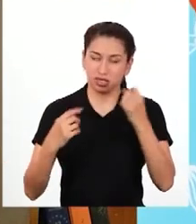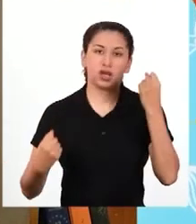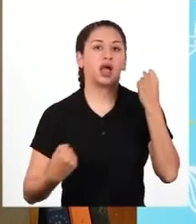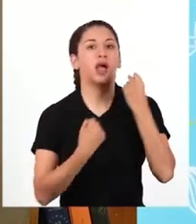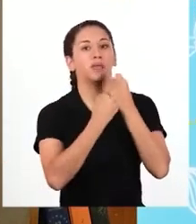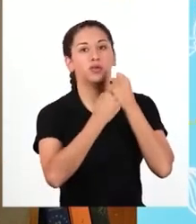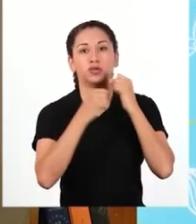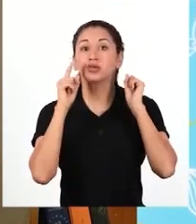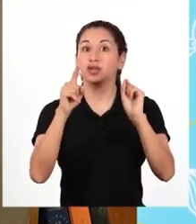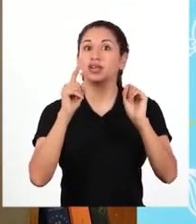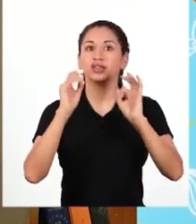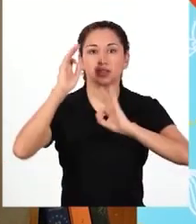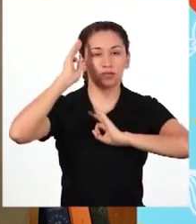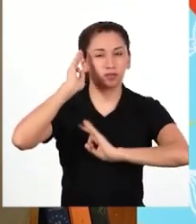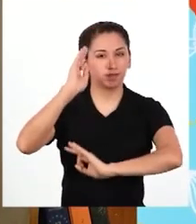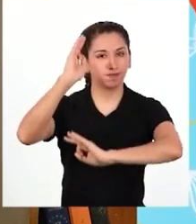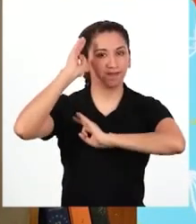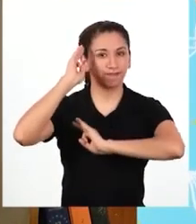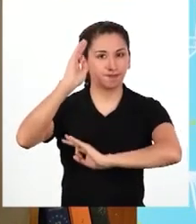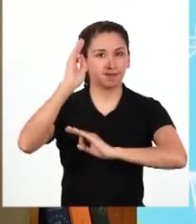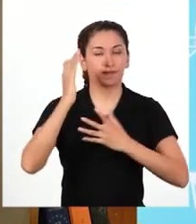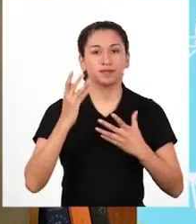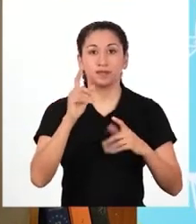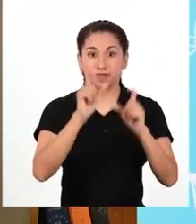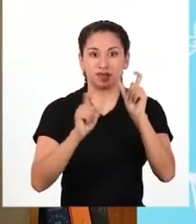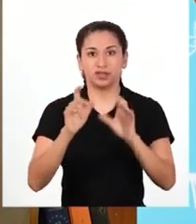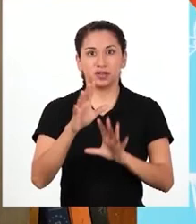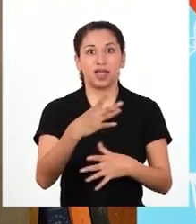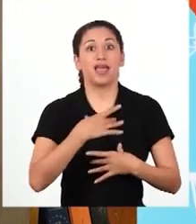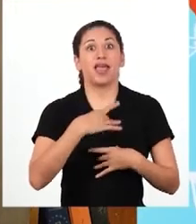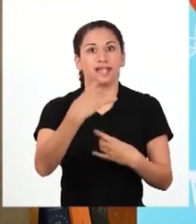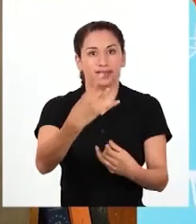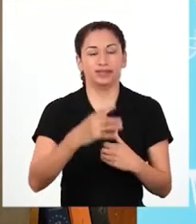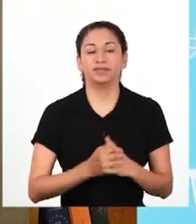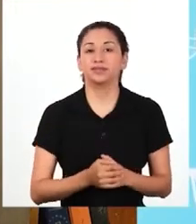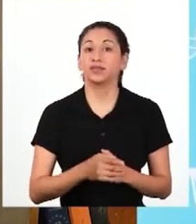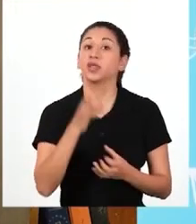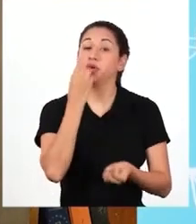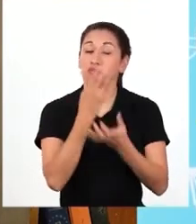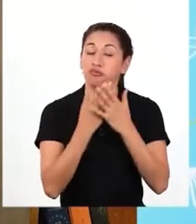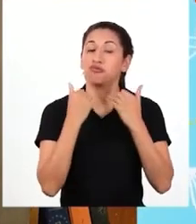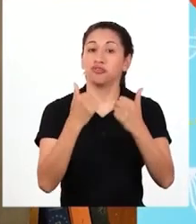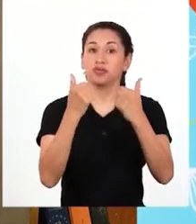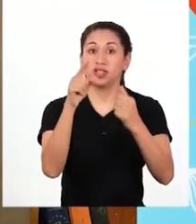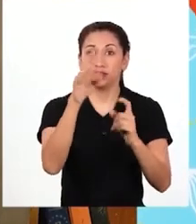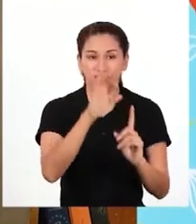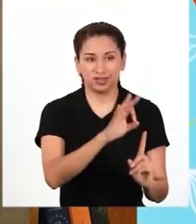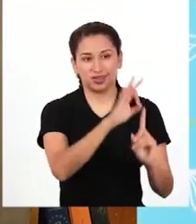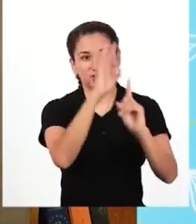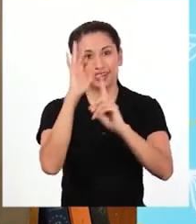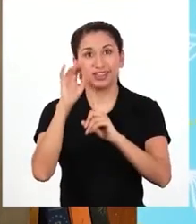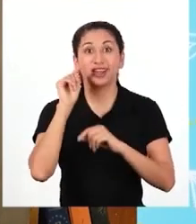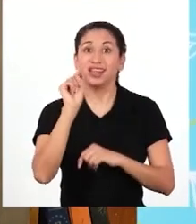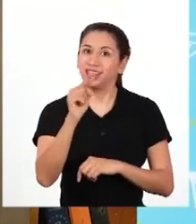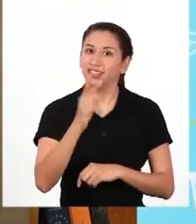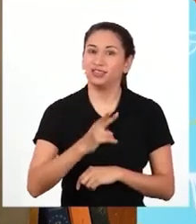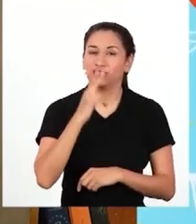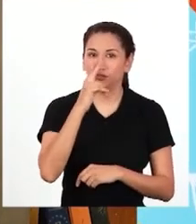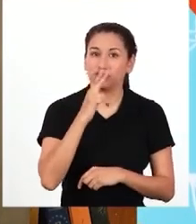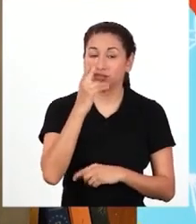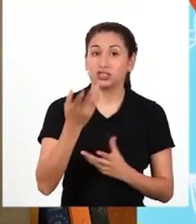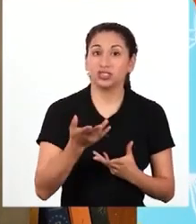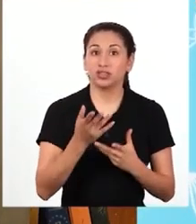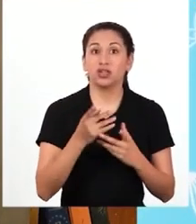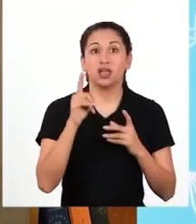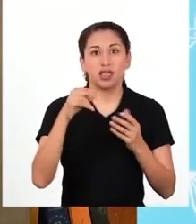queremos en nuestro público. Y qué bueno que resaltes eso, Tocino. El desplazamiento es